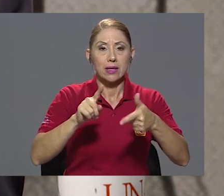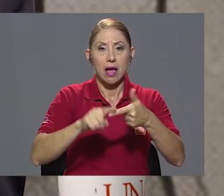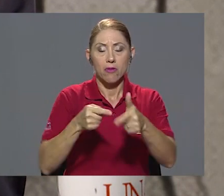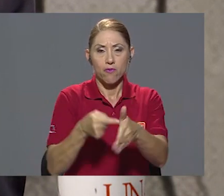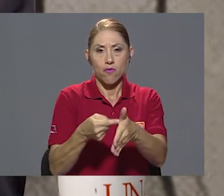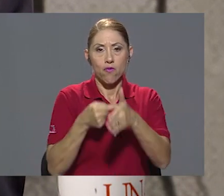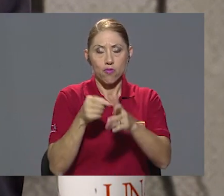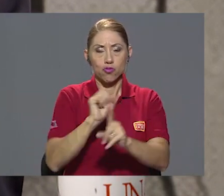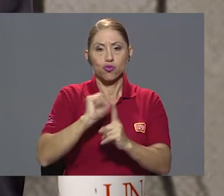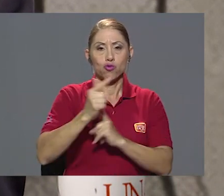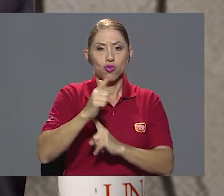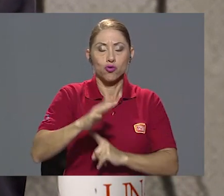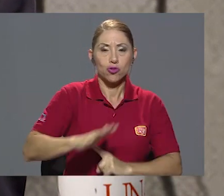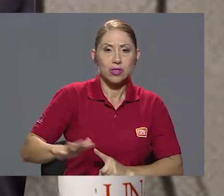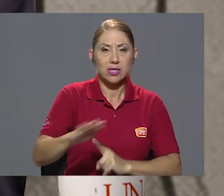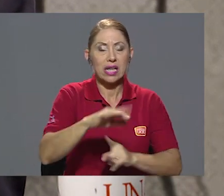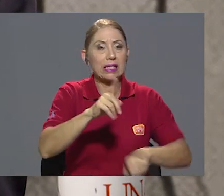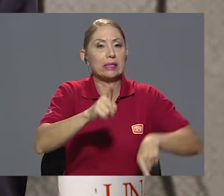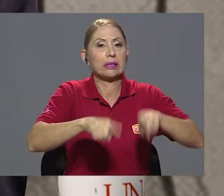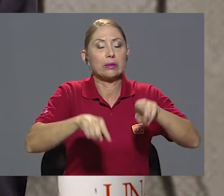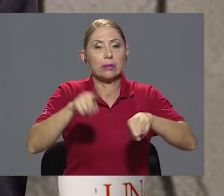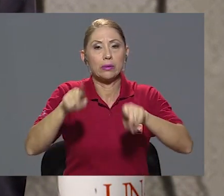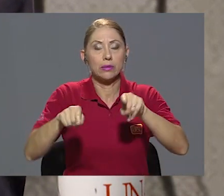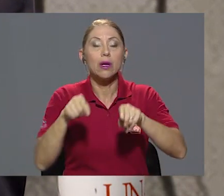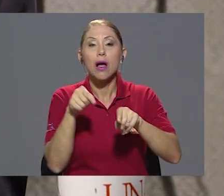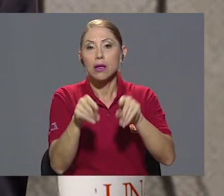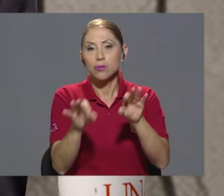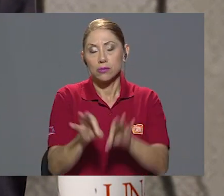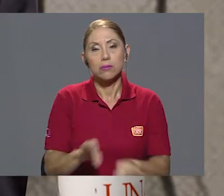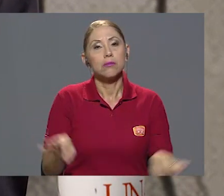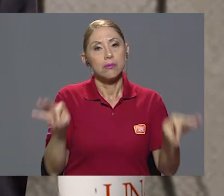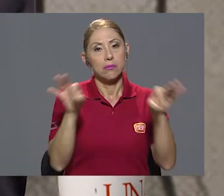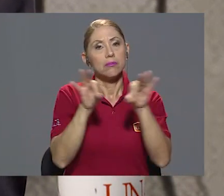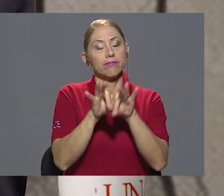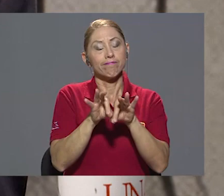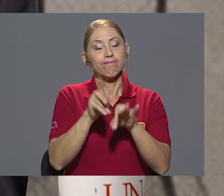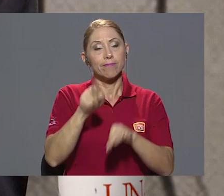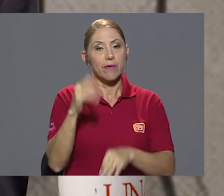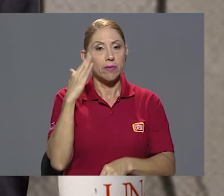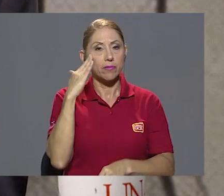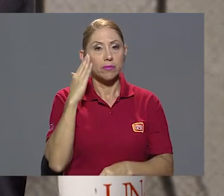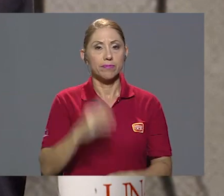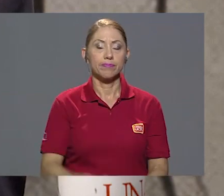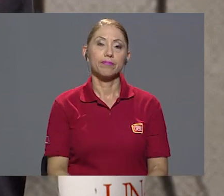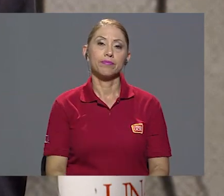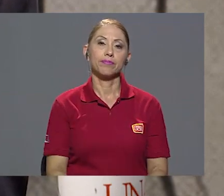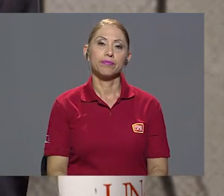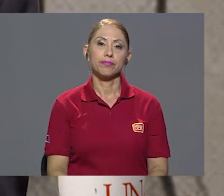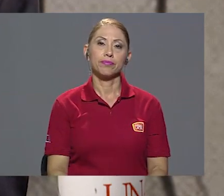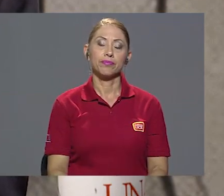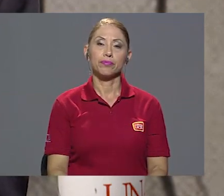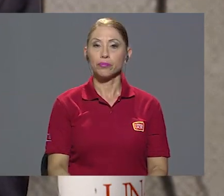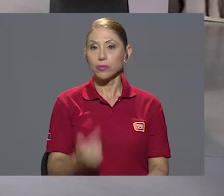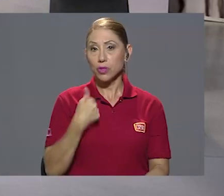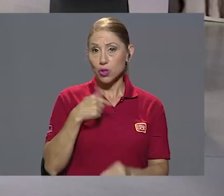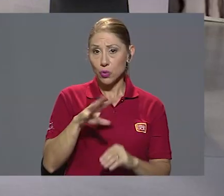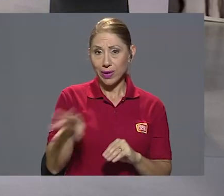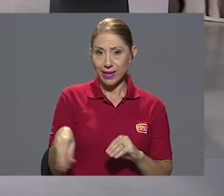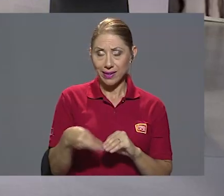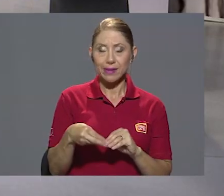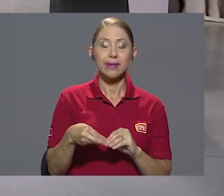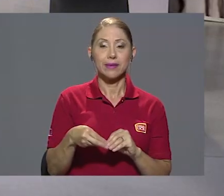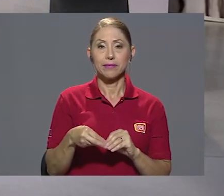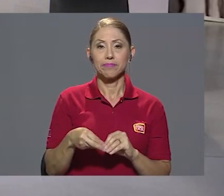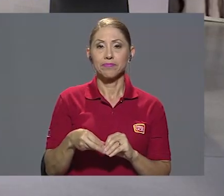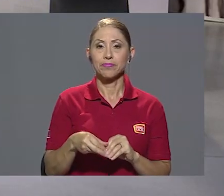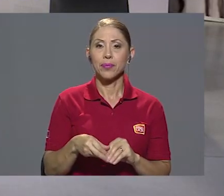sociales que cada vez son más variados. Me parece que eso es importante no perderlo de vista. Yo agregaría